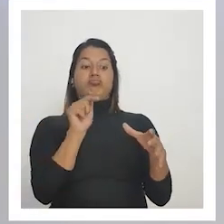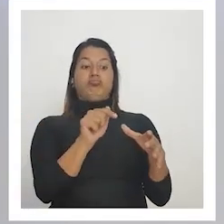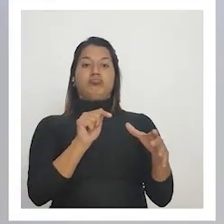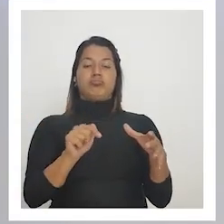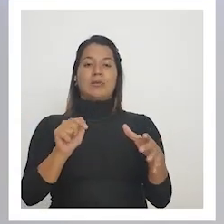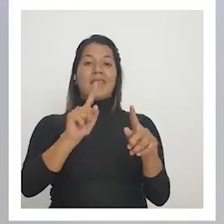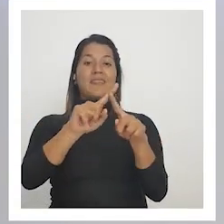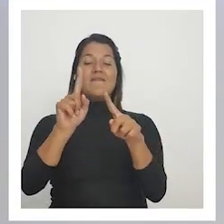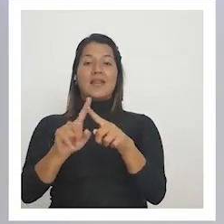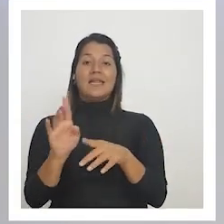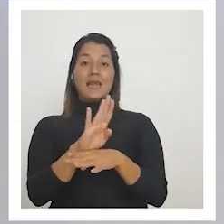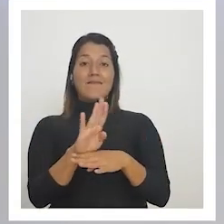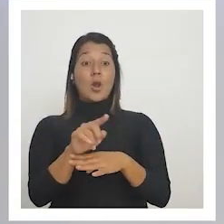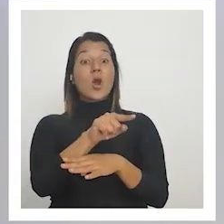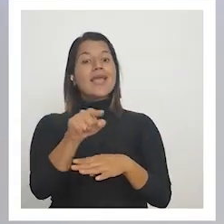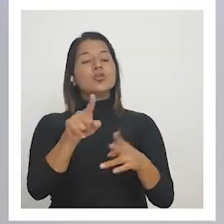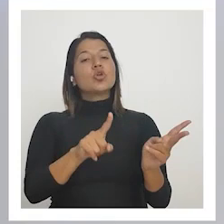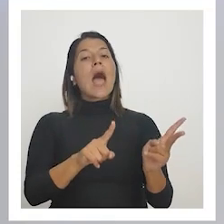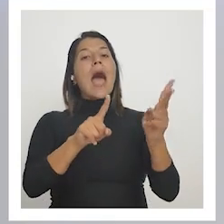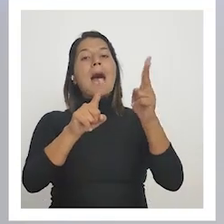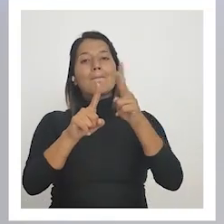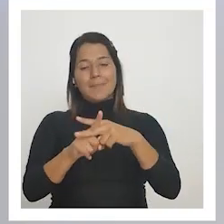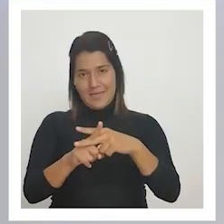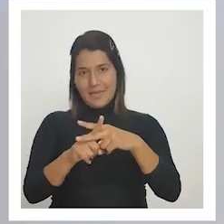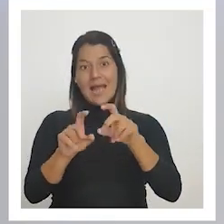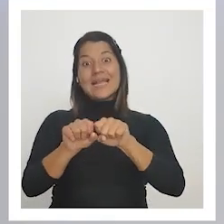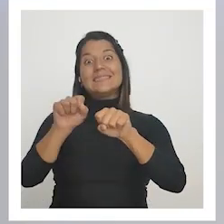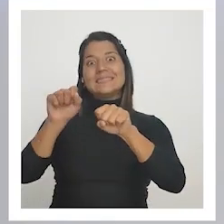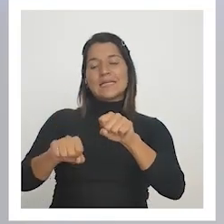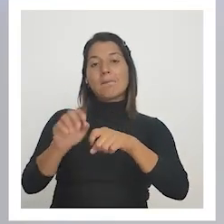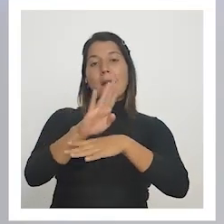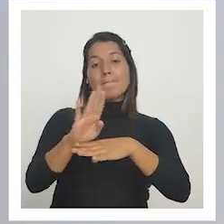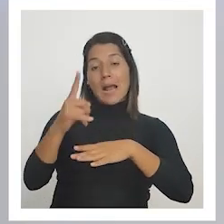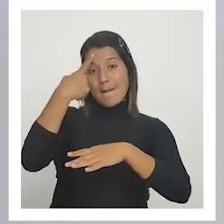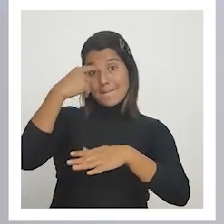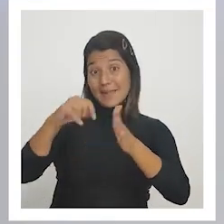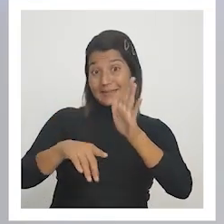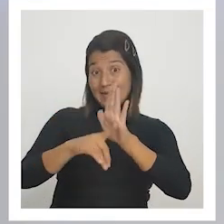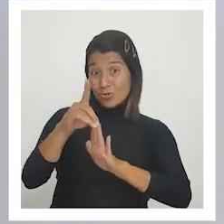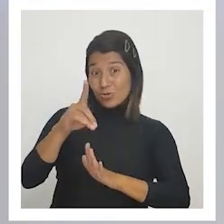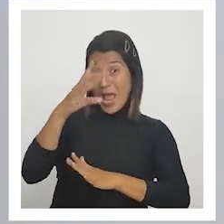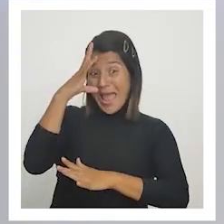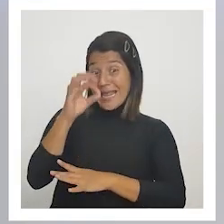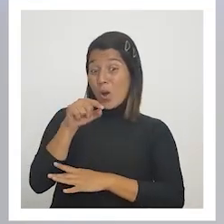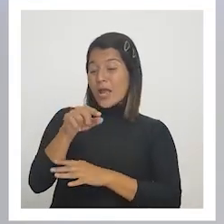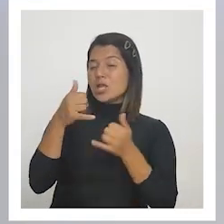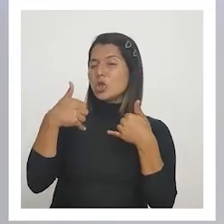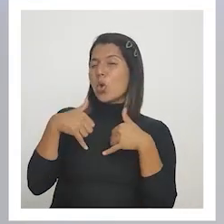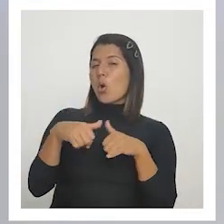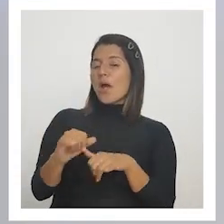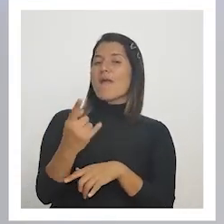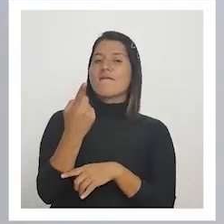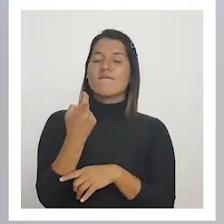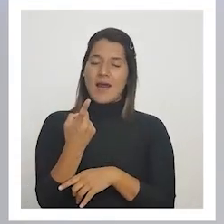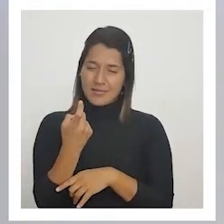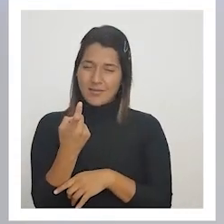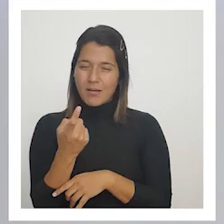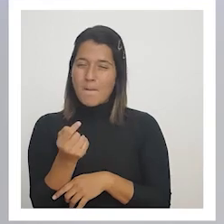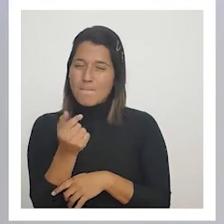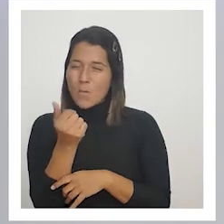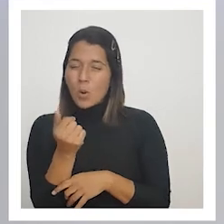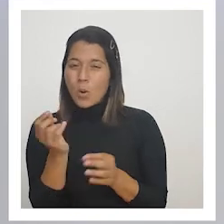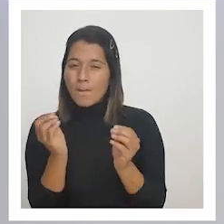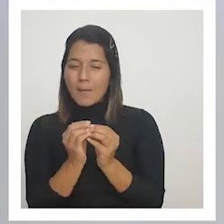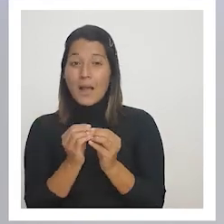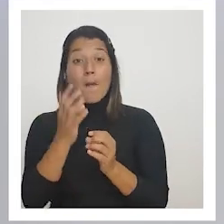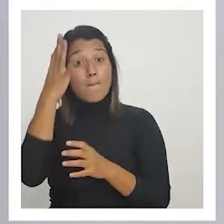banca para el desarrollo. Y ahí es donde creo que todavía nos ha faltado un poco, porque tenemos instrumentos que